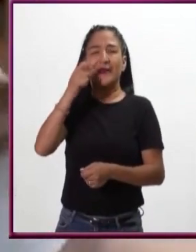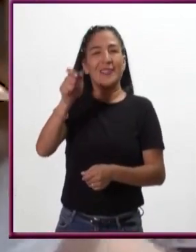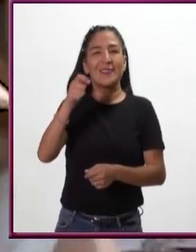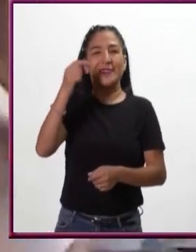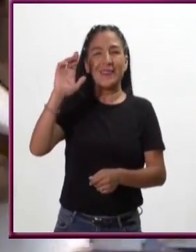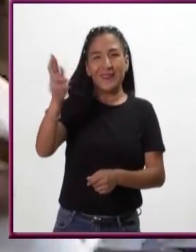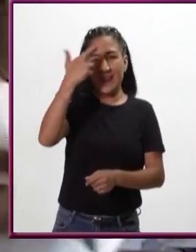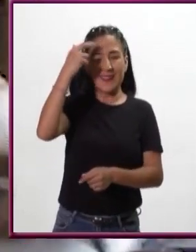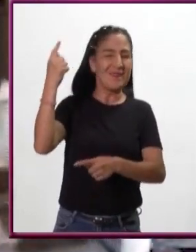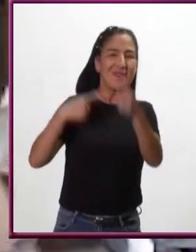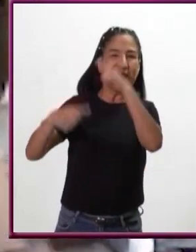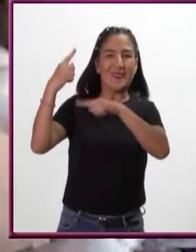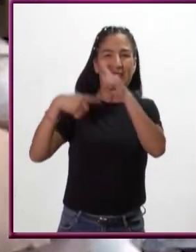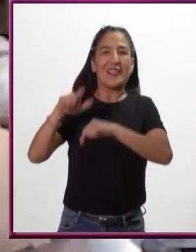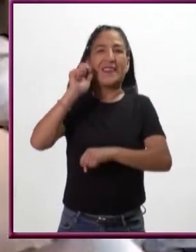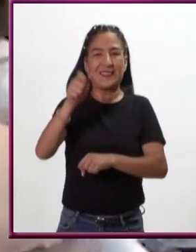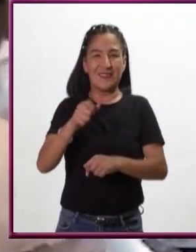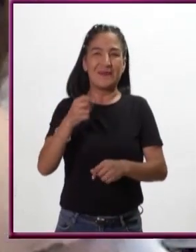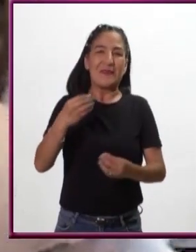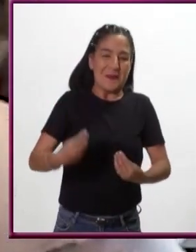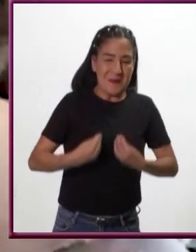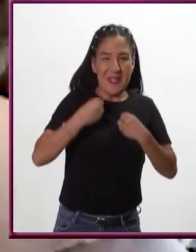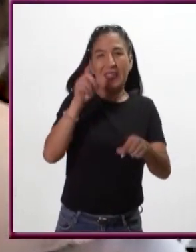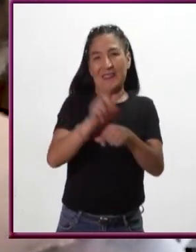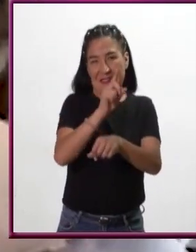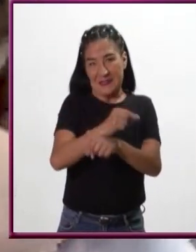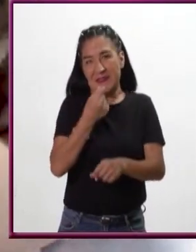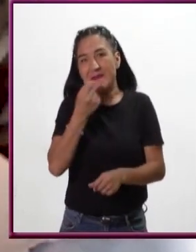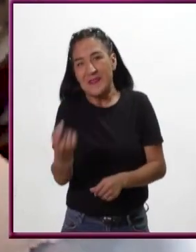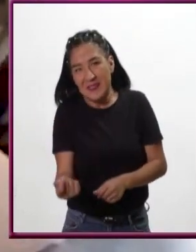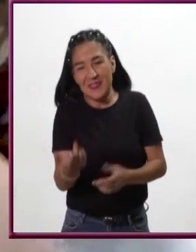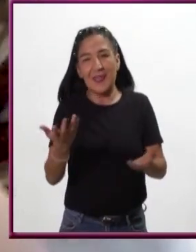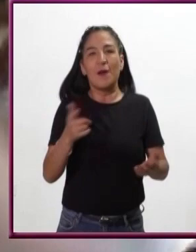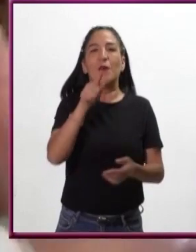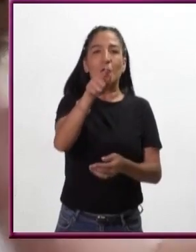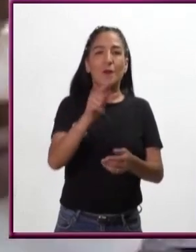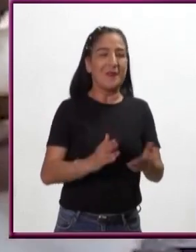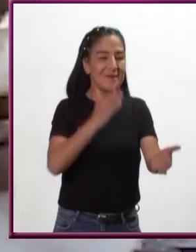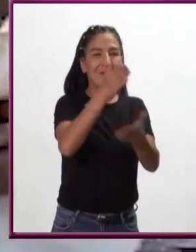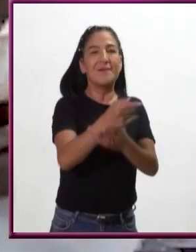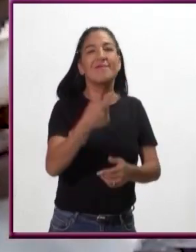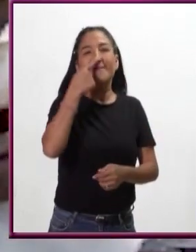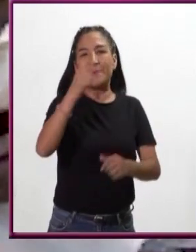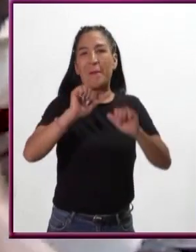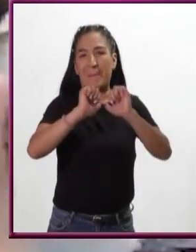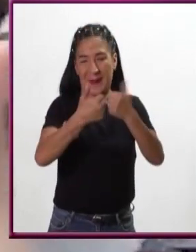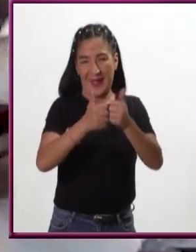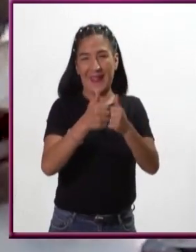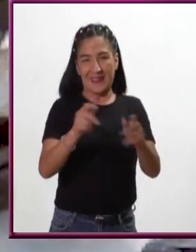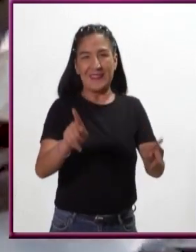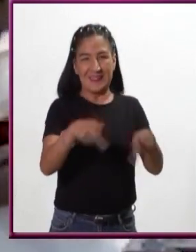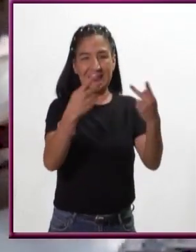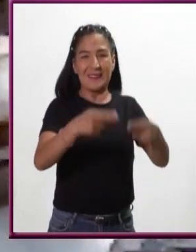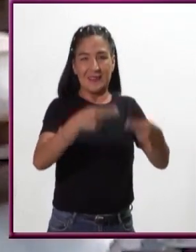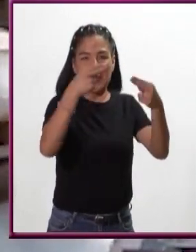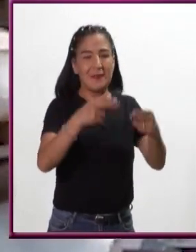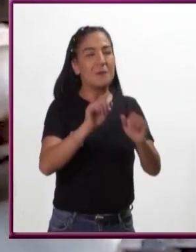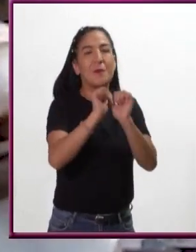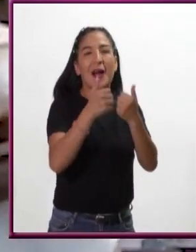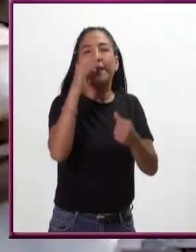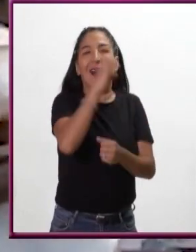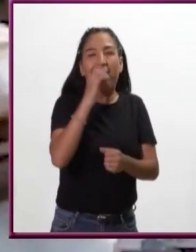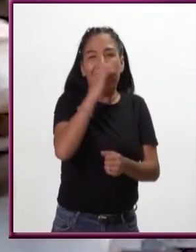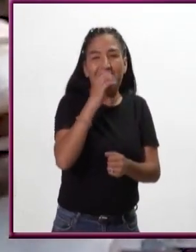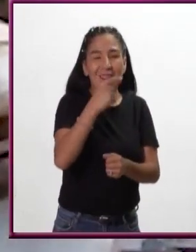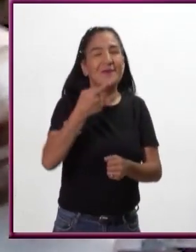hace recordar a lo mejor ciertas cosas de su infancia, o que llegan a una panadería y está recién salido